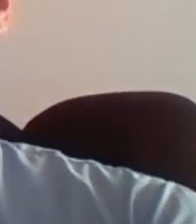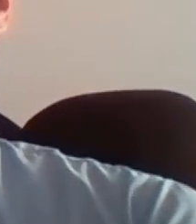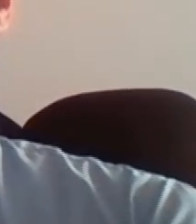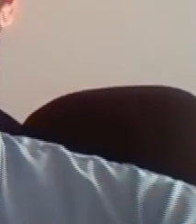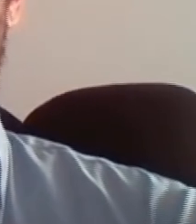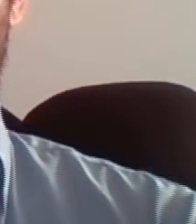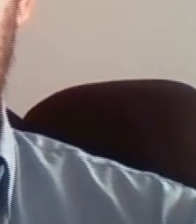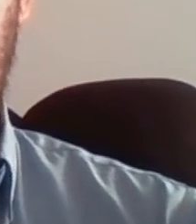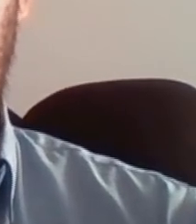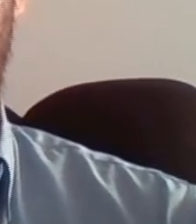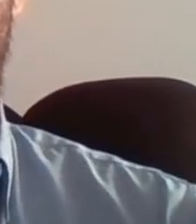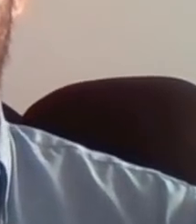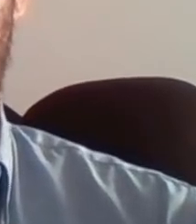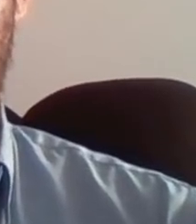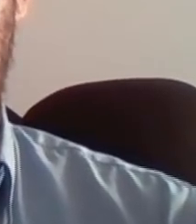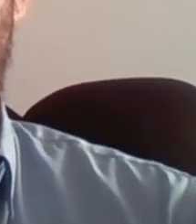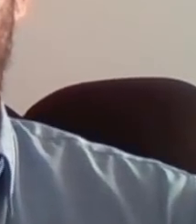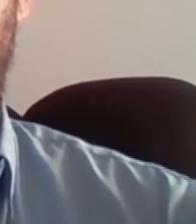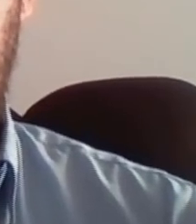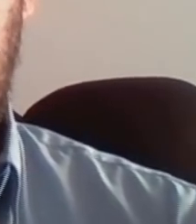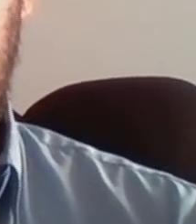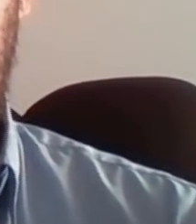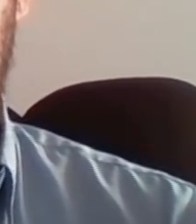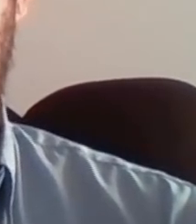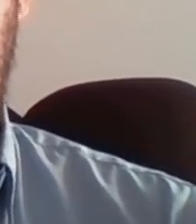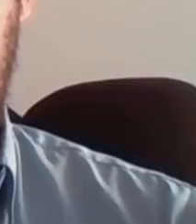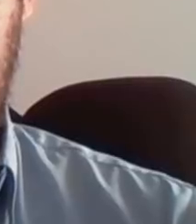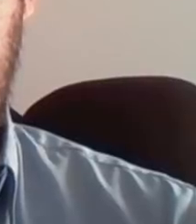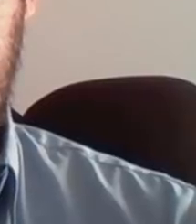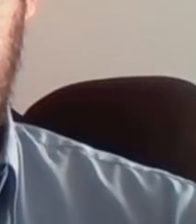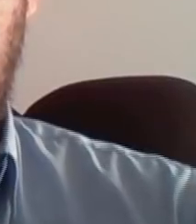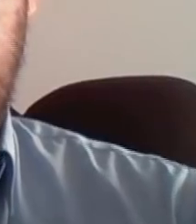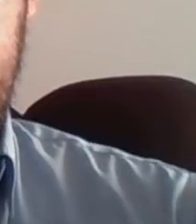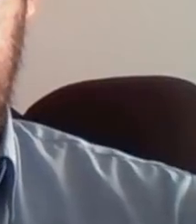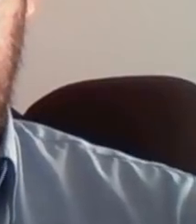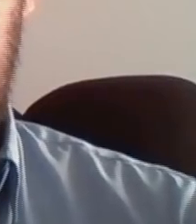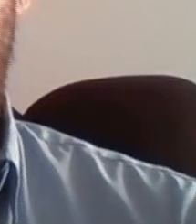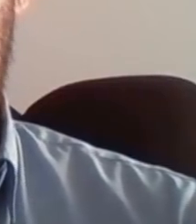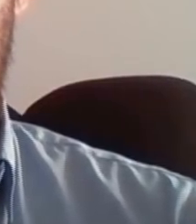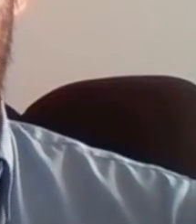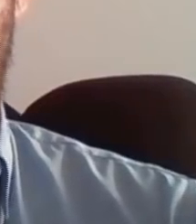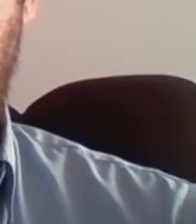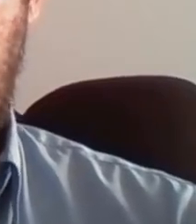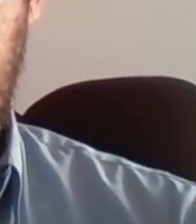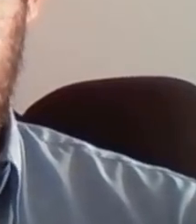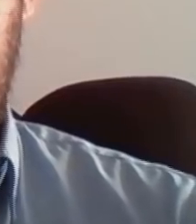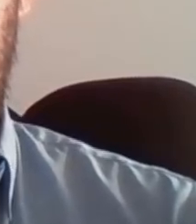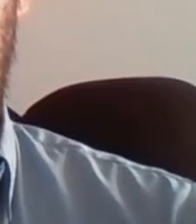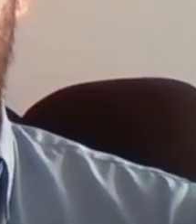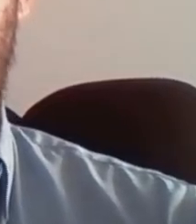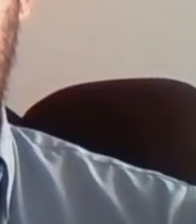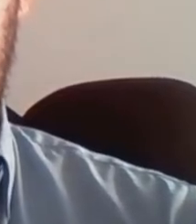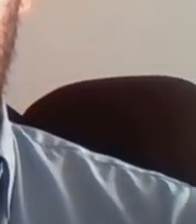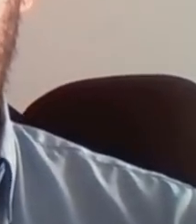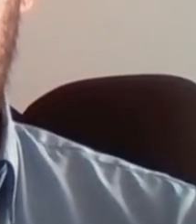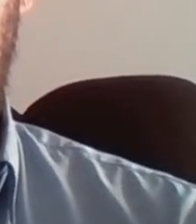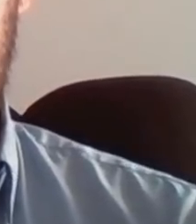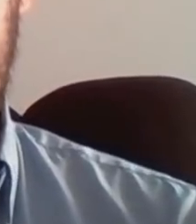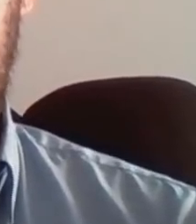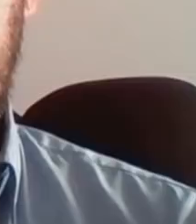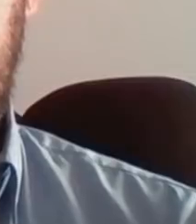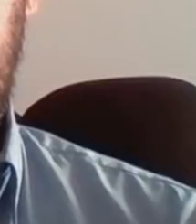A ver, creo que el impacto económico, macroeconómico general de la medida va a ser relativamente menor, ¿no? Con excepción